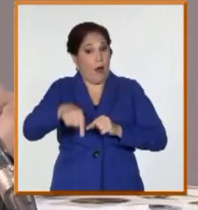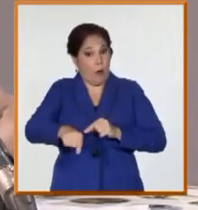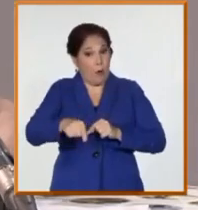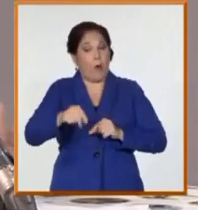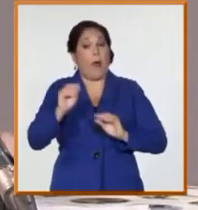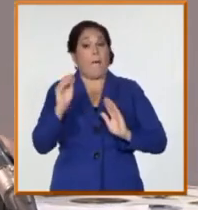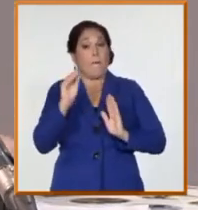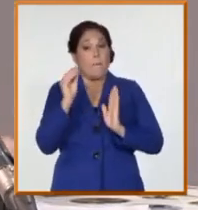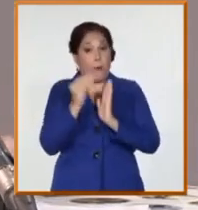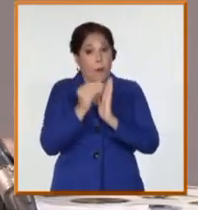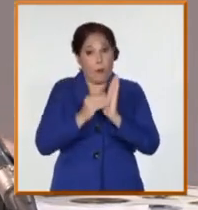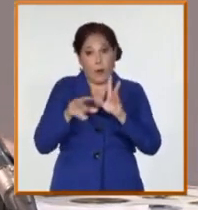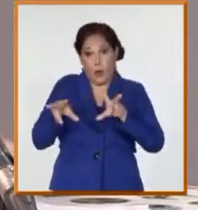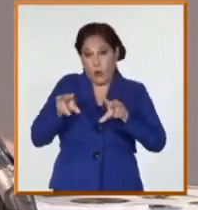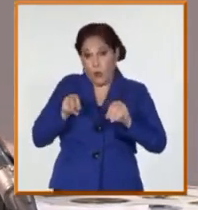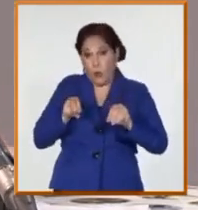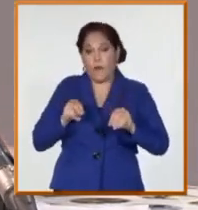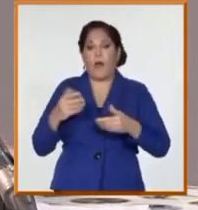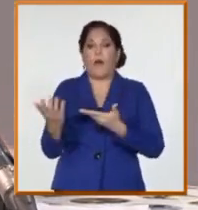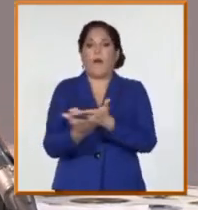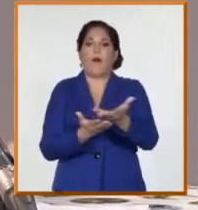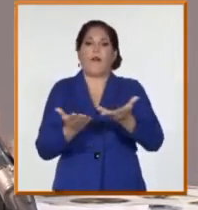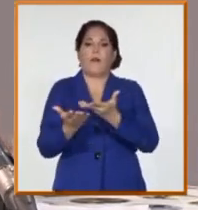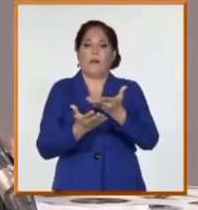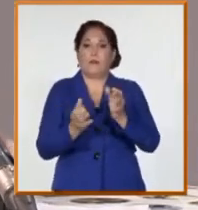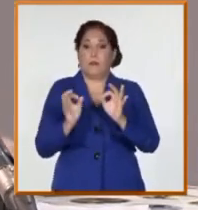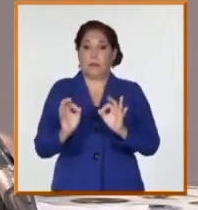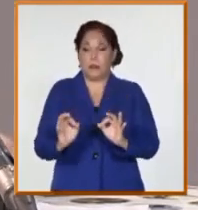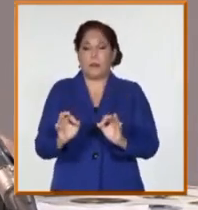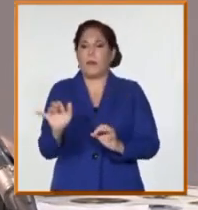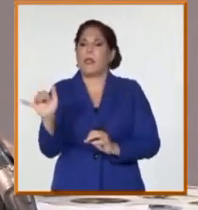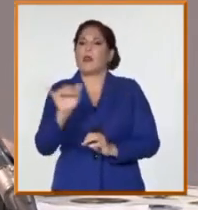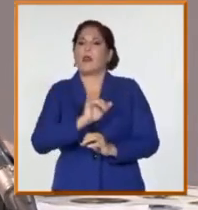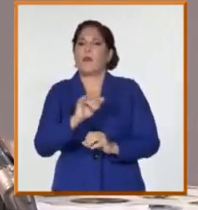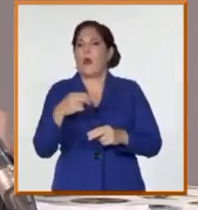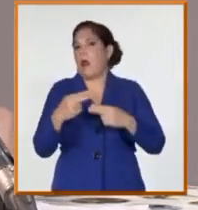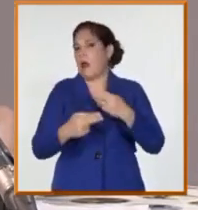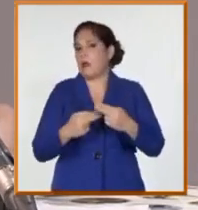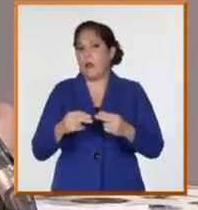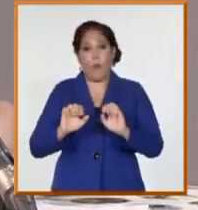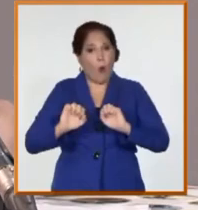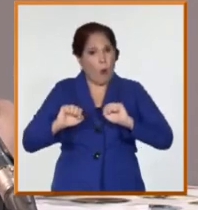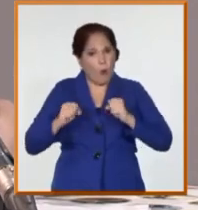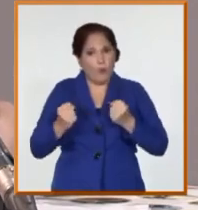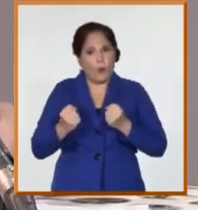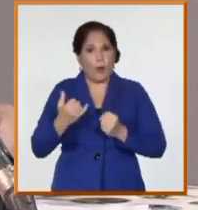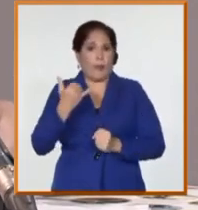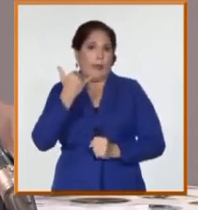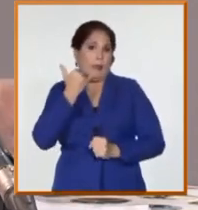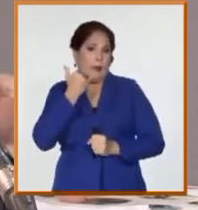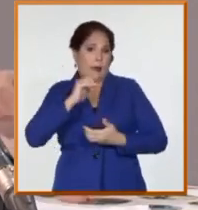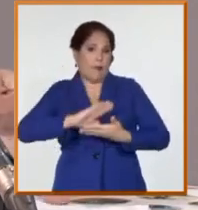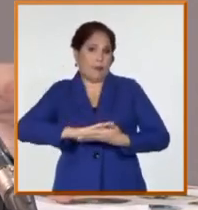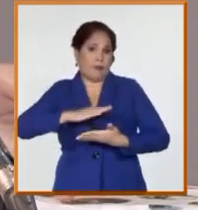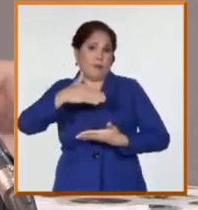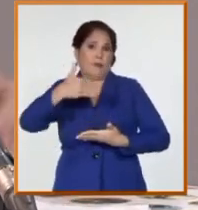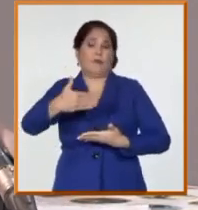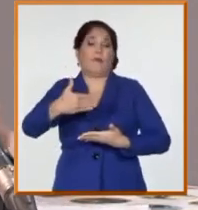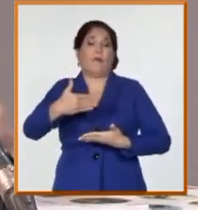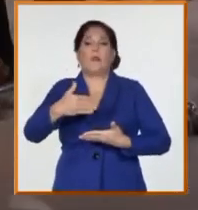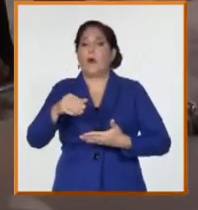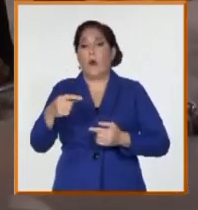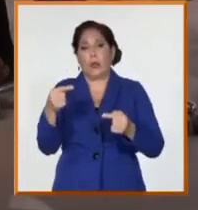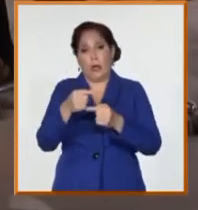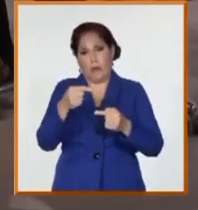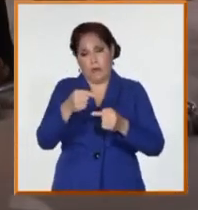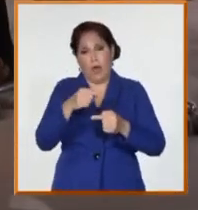y específicamente la forma de gestión Estatal también todo lo hacemos de manera electrónica fundamentalmente transfer móvil que todos